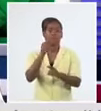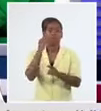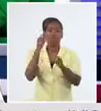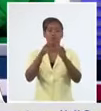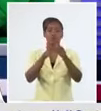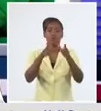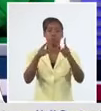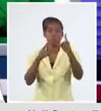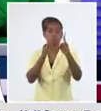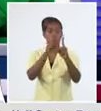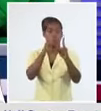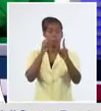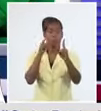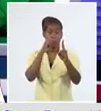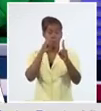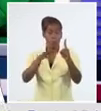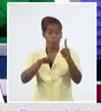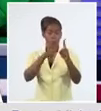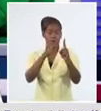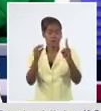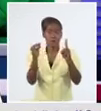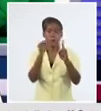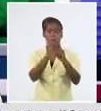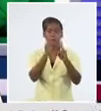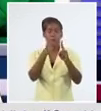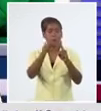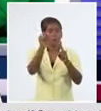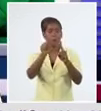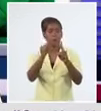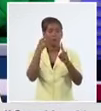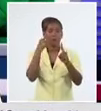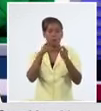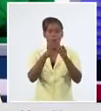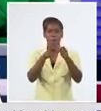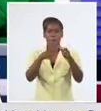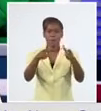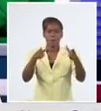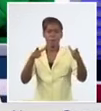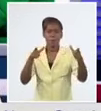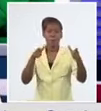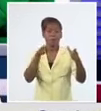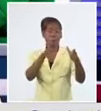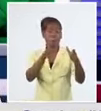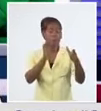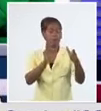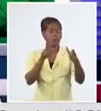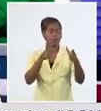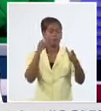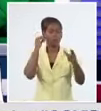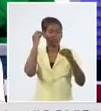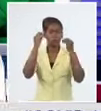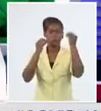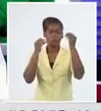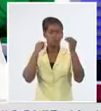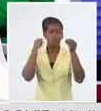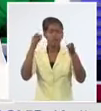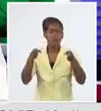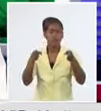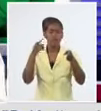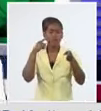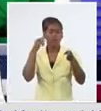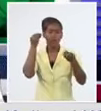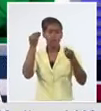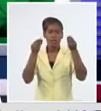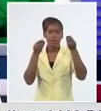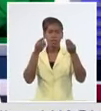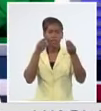unas cifras tan alarmantes como las que mostramos hoy. El 20 de agosto del 2021, o sea, en el día de hoy, recordar que es día